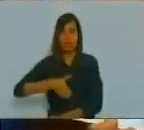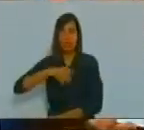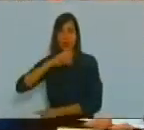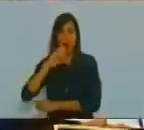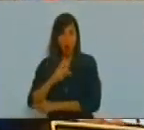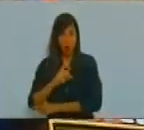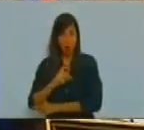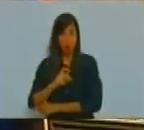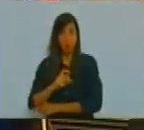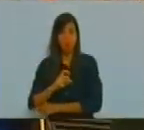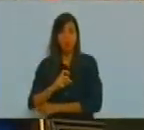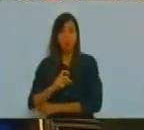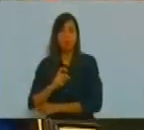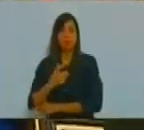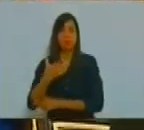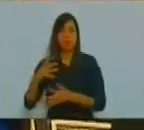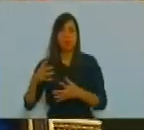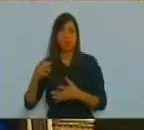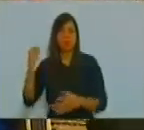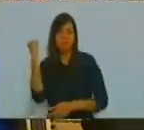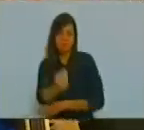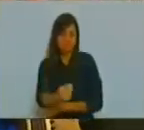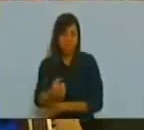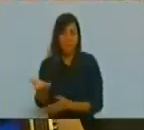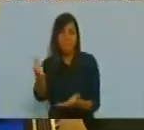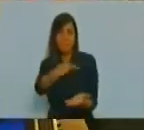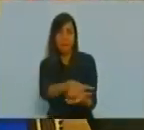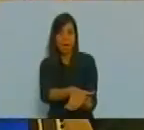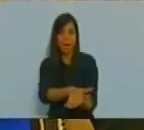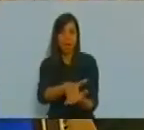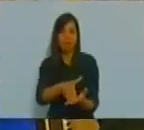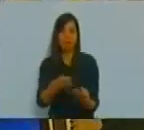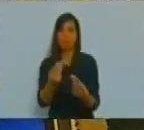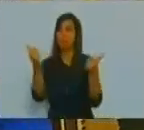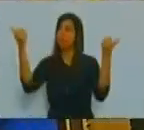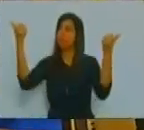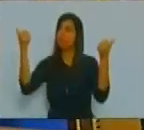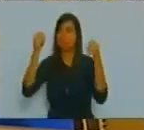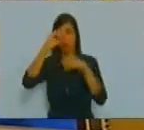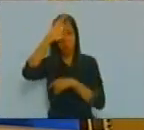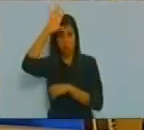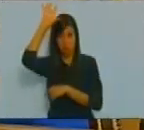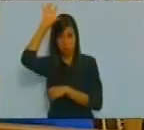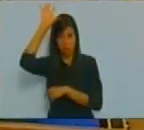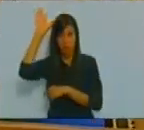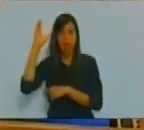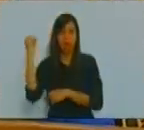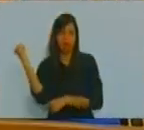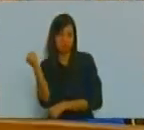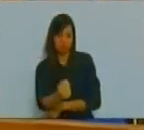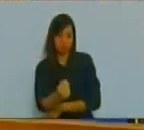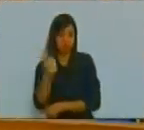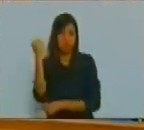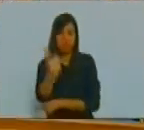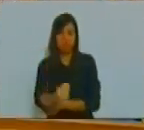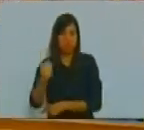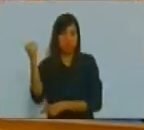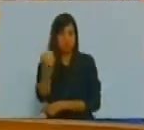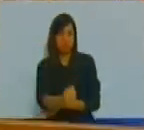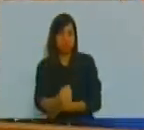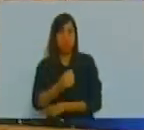que nos arrebataba un líder pensó que con su traición y con su puñalada